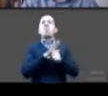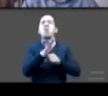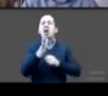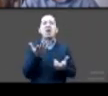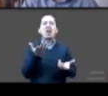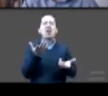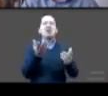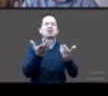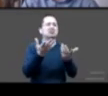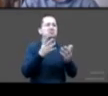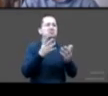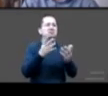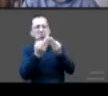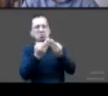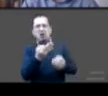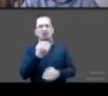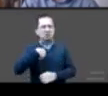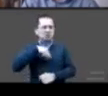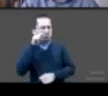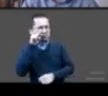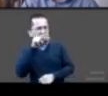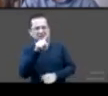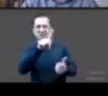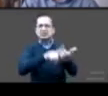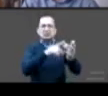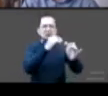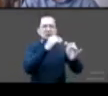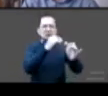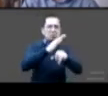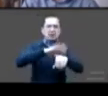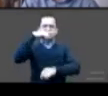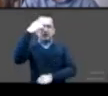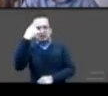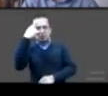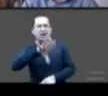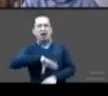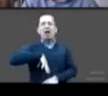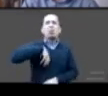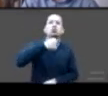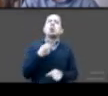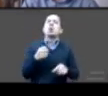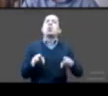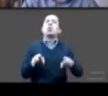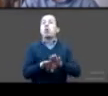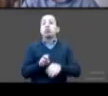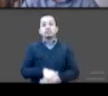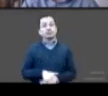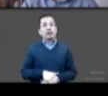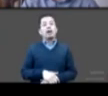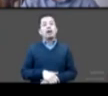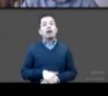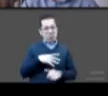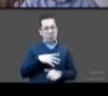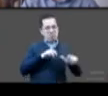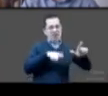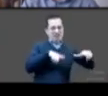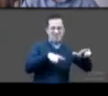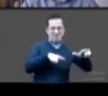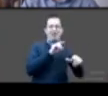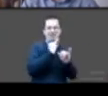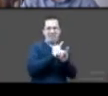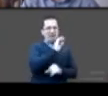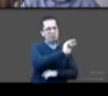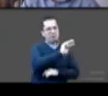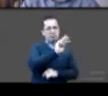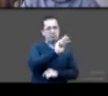facilitando esta situación. Bueno, pues encontramos páginas web, ¿verdad?, que tienen este contenido,